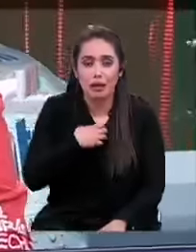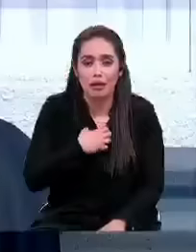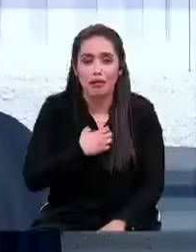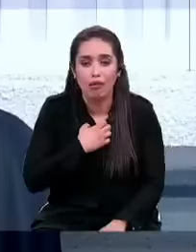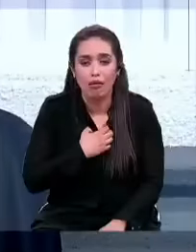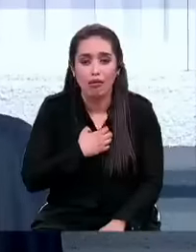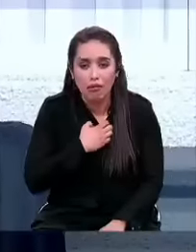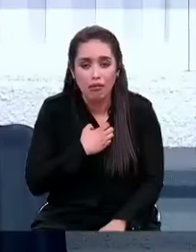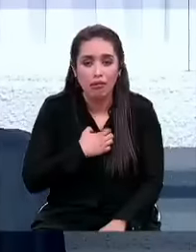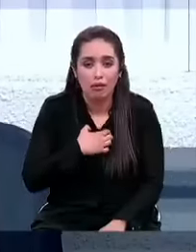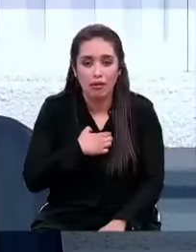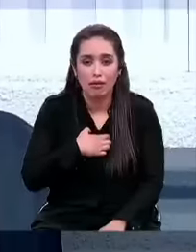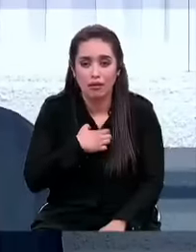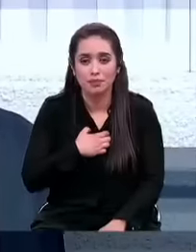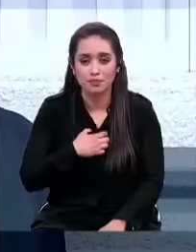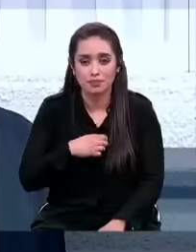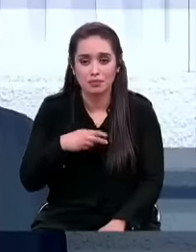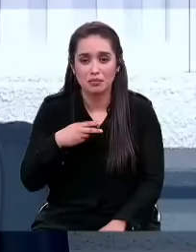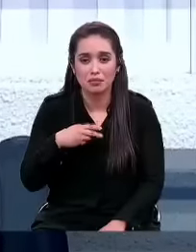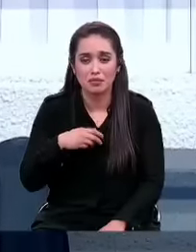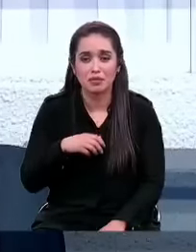Ya, Feña, relájate.